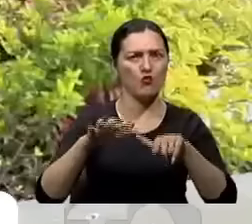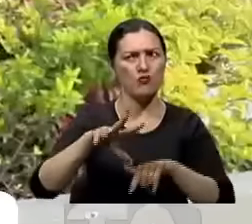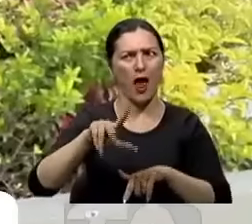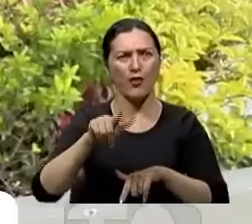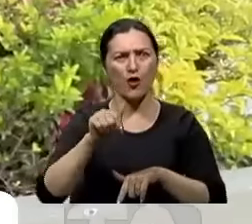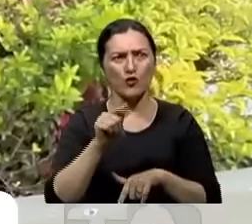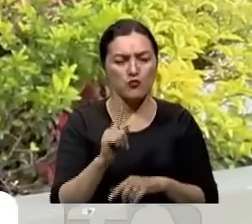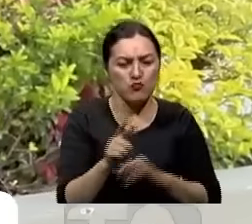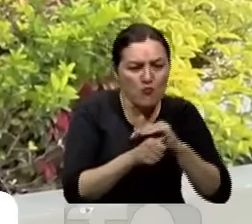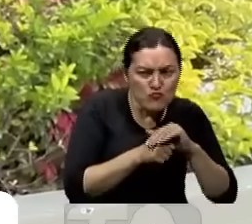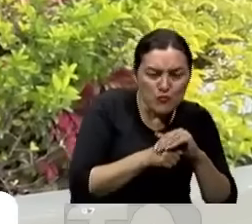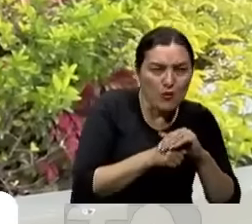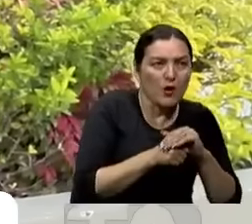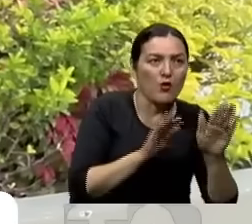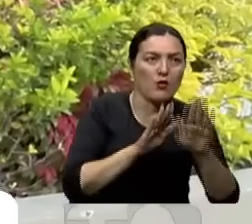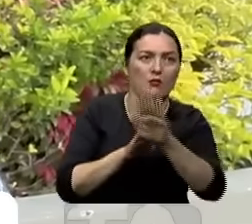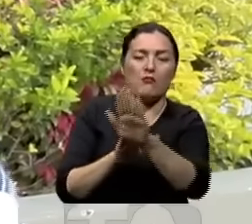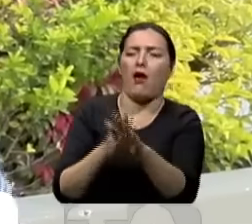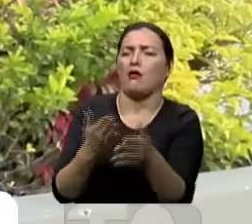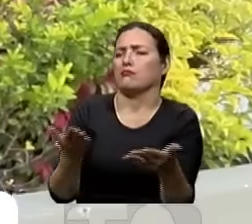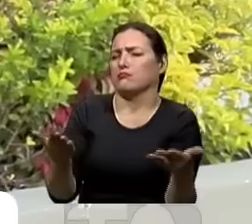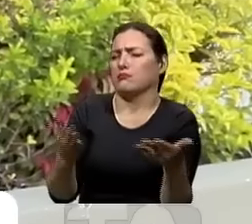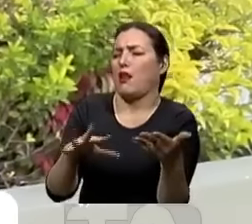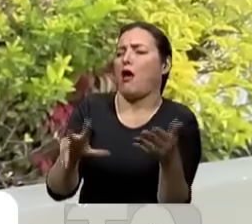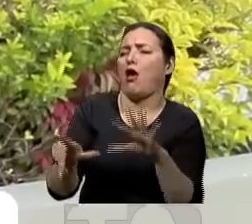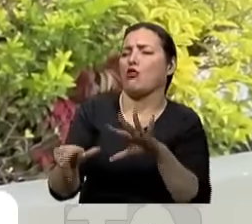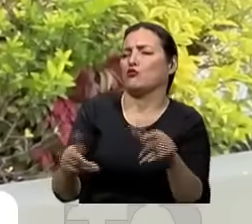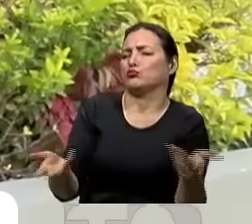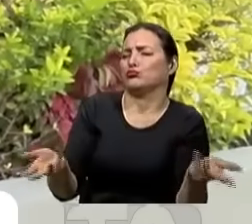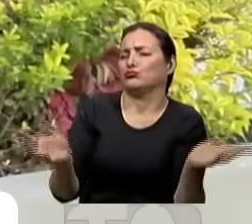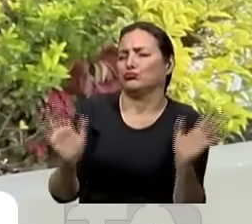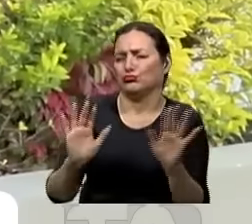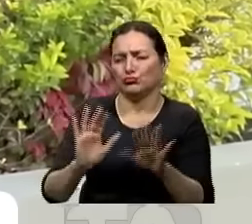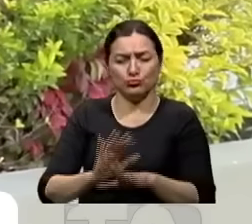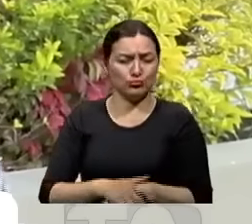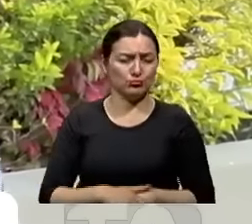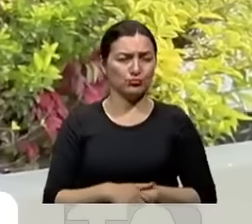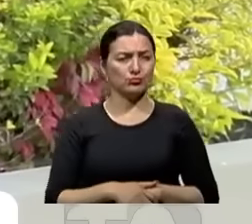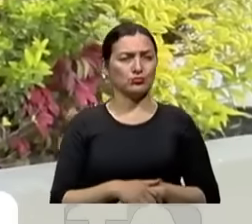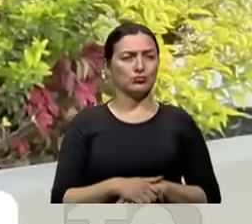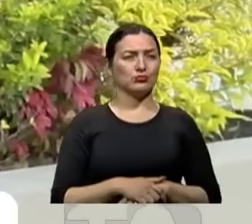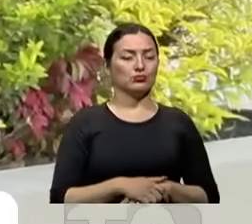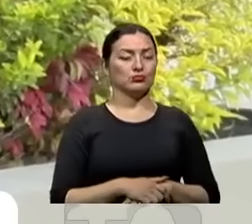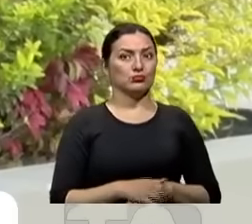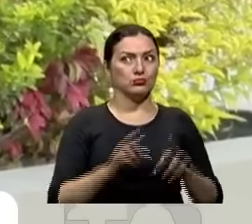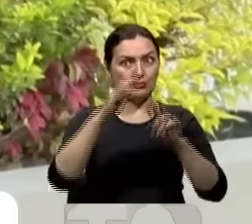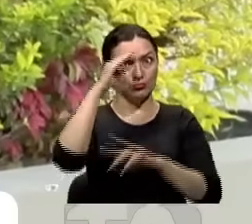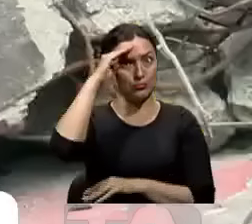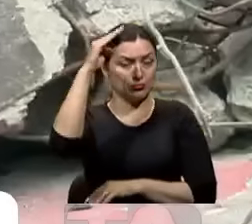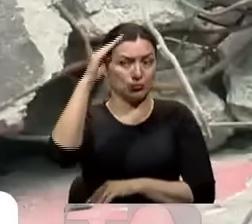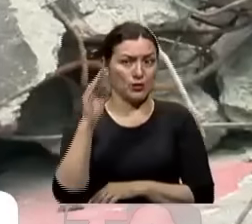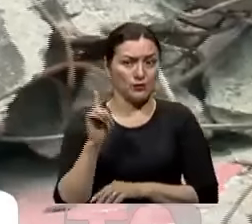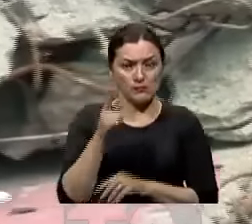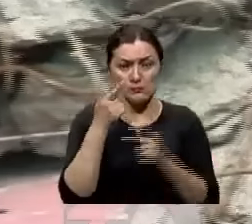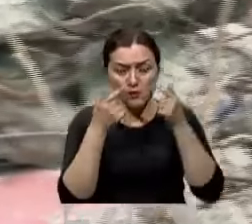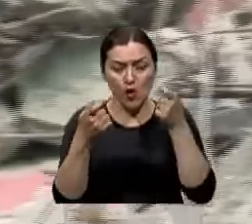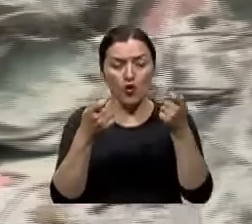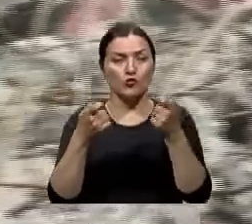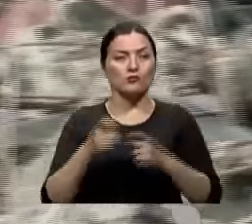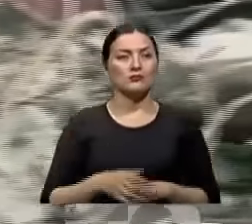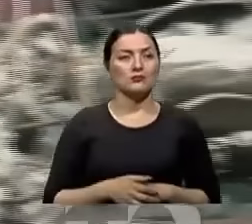ladrones. O sea, sí, a favor, sí, porque a veces hay ladrones y todo eso. Y ojalá sea que esté la policía también aquí. Para otros,